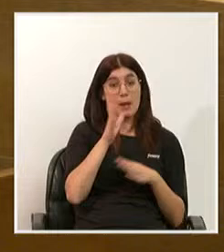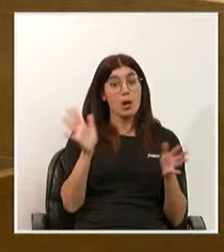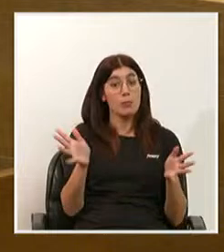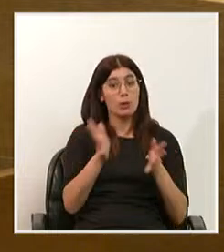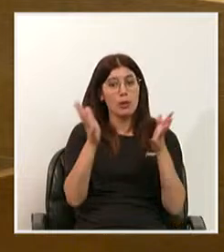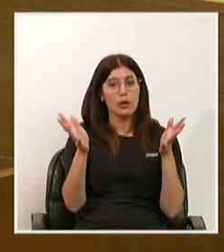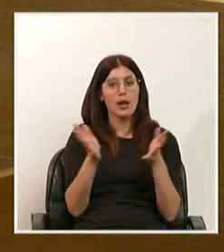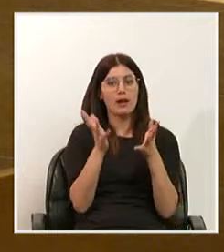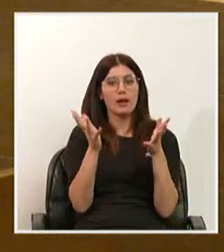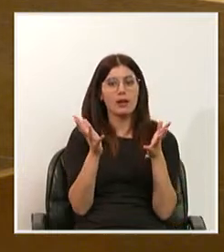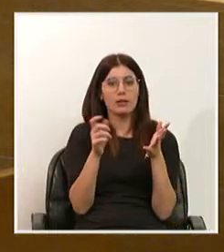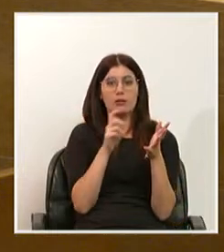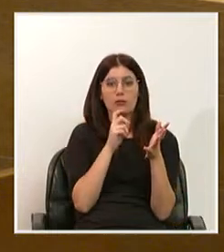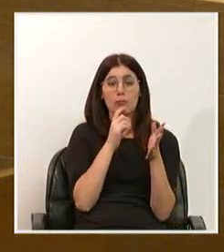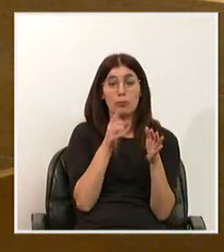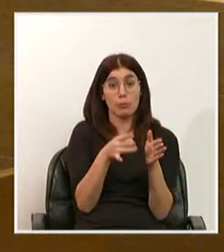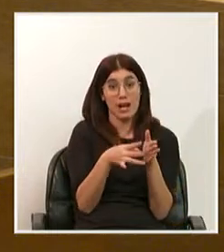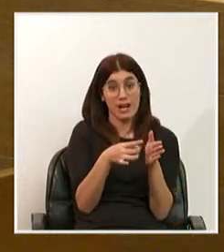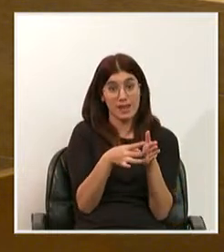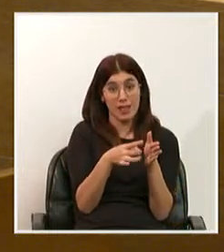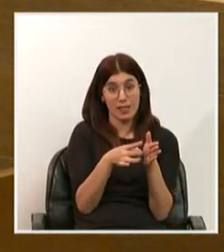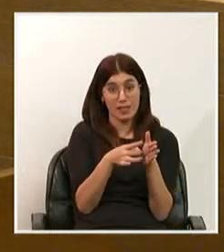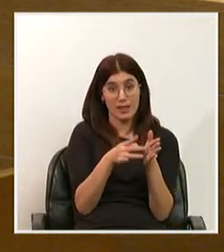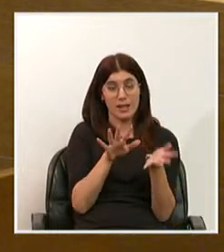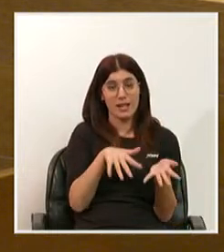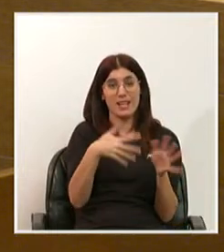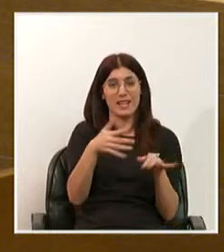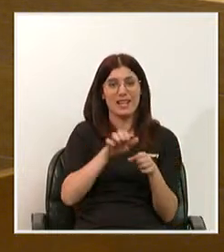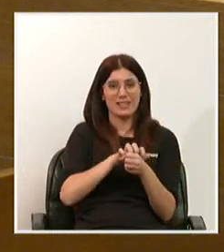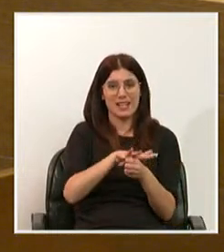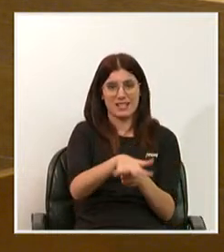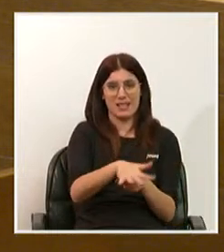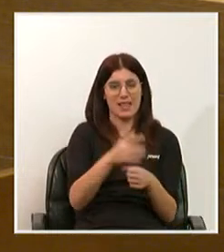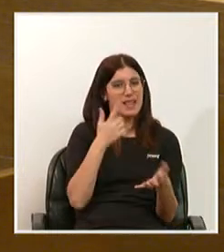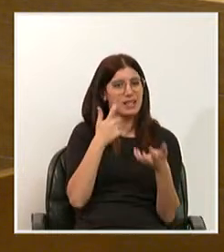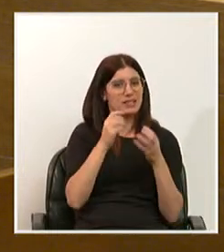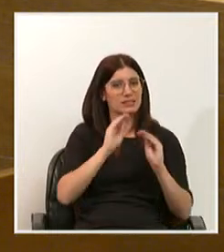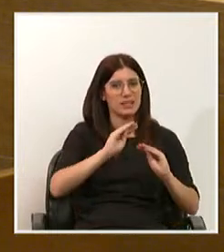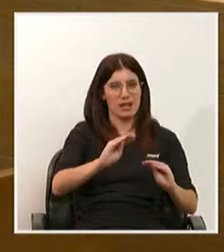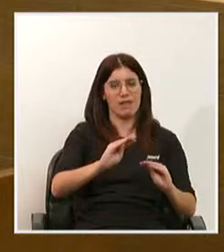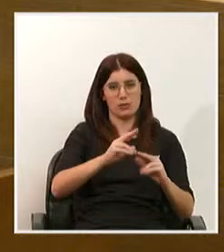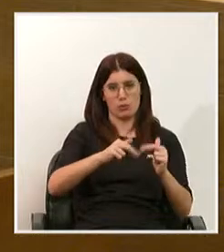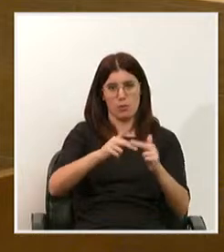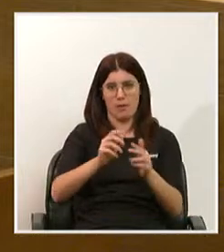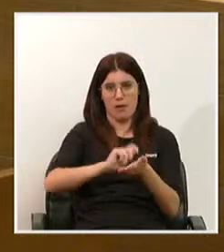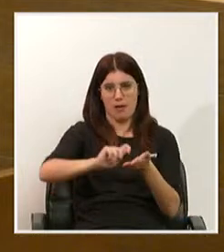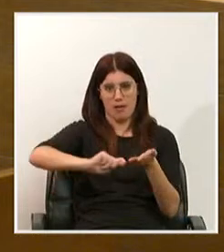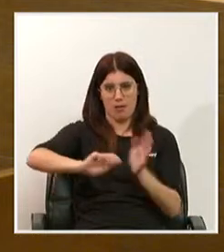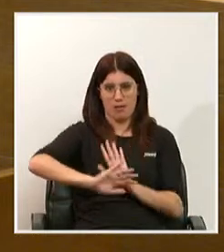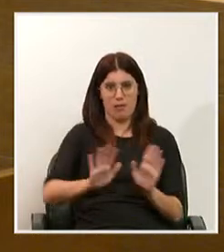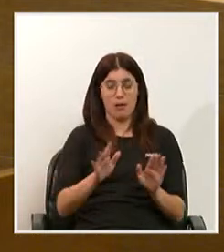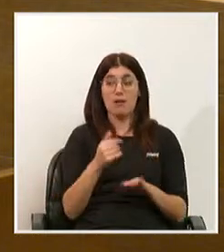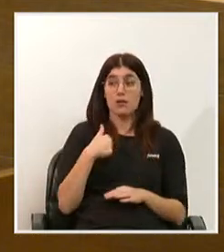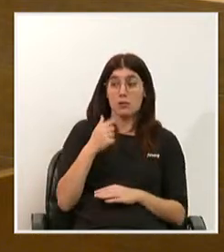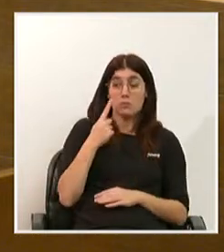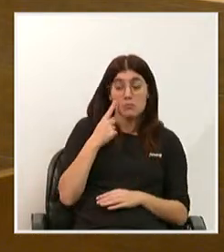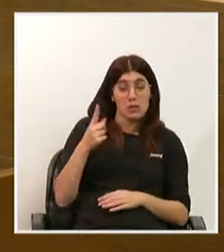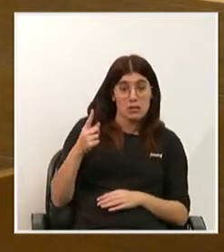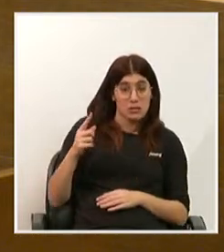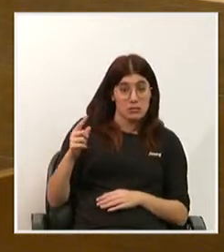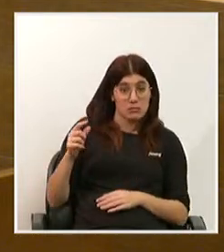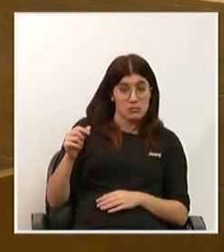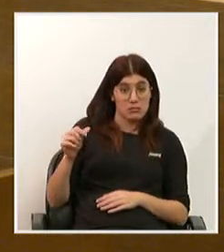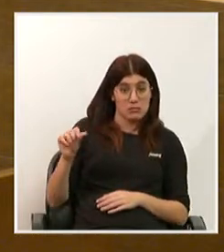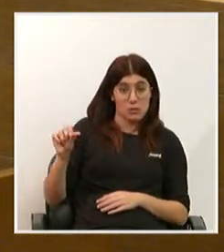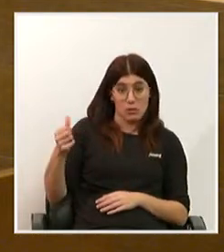promocionar por la calidad y la trascendencia artística de su obra y les voy a decir una cosa aunque ya he visto que no lo van a aprobar termine